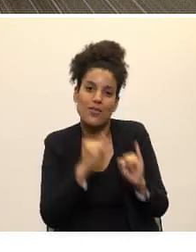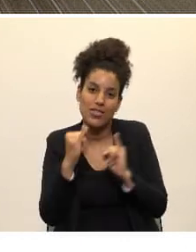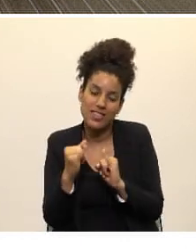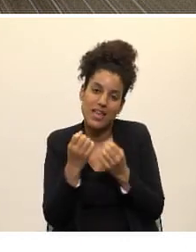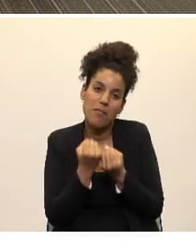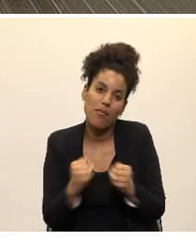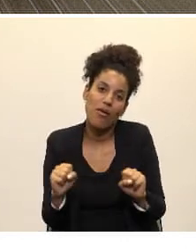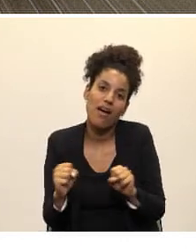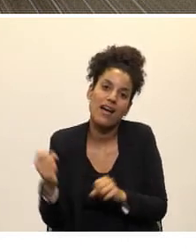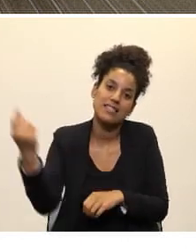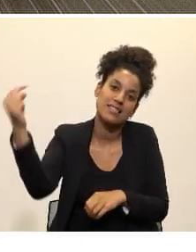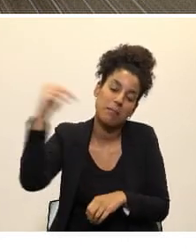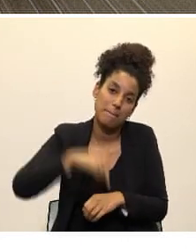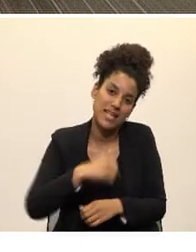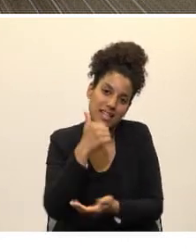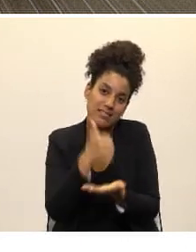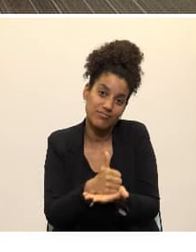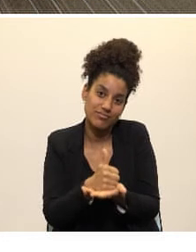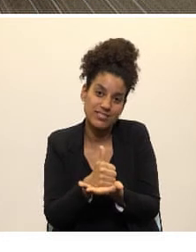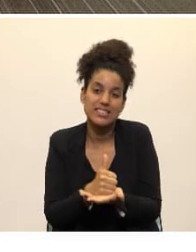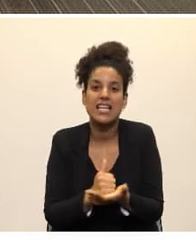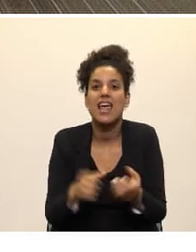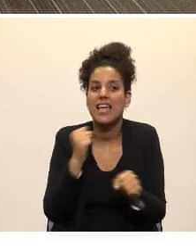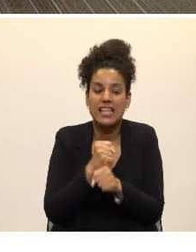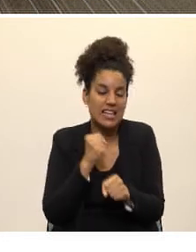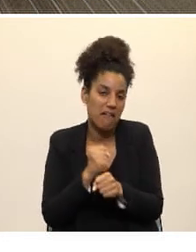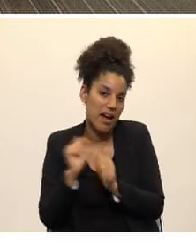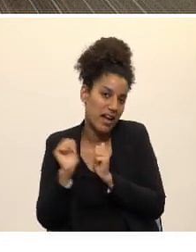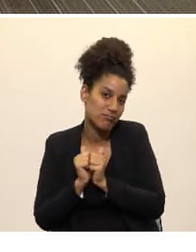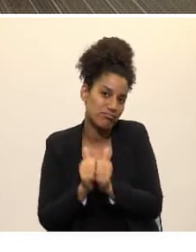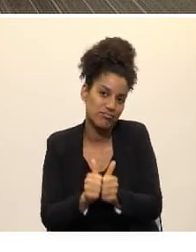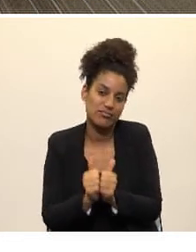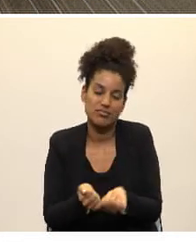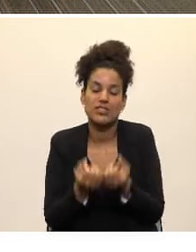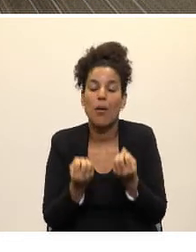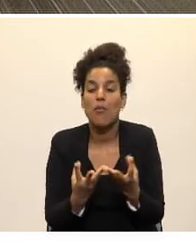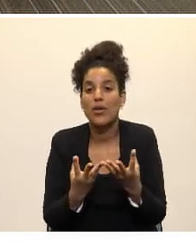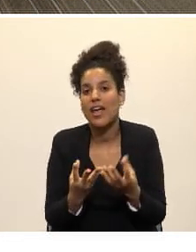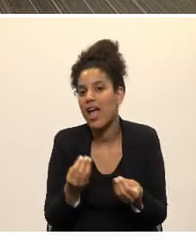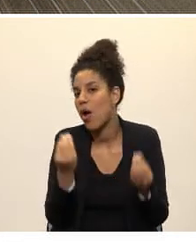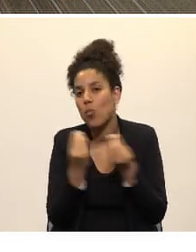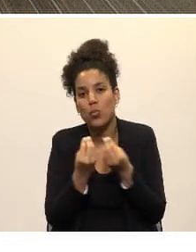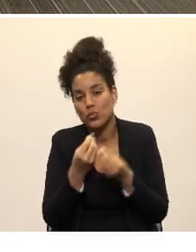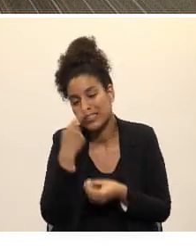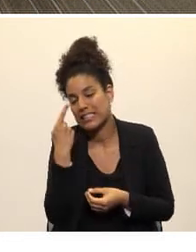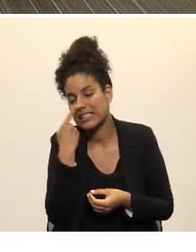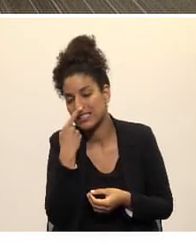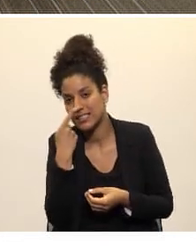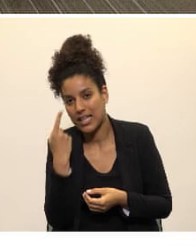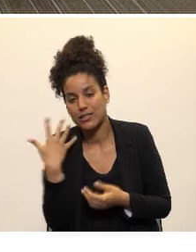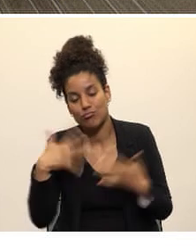generar más espacios de trabajo en conjunto, porque la verdad que es súper interesante. No sé, Lu, ahí si tenés alguna pregunta